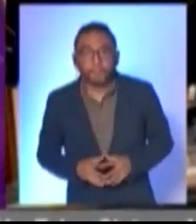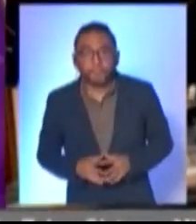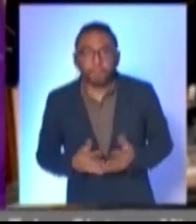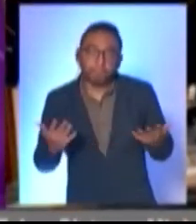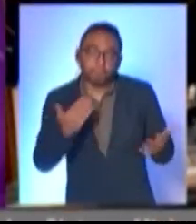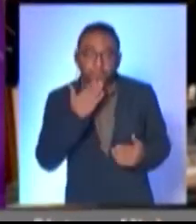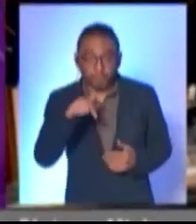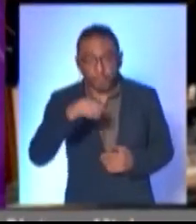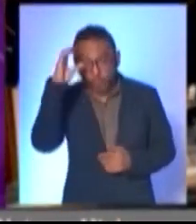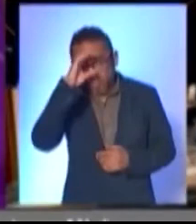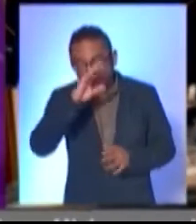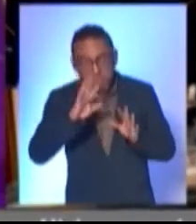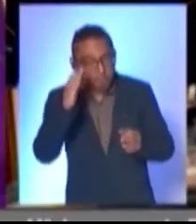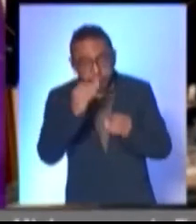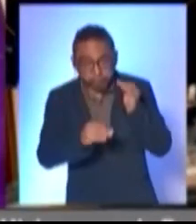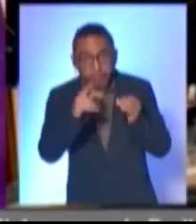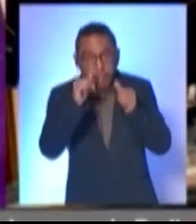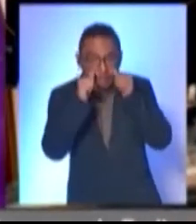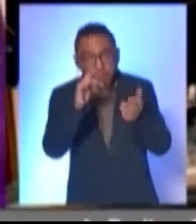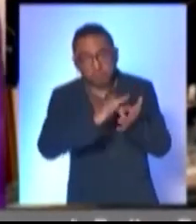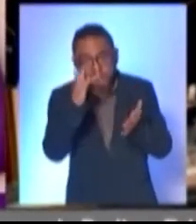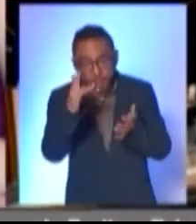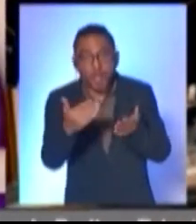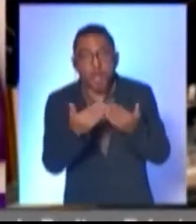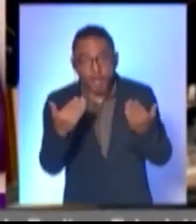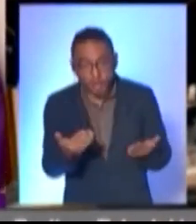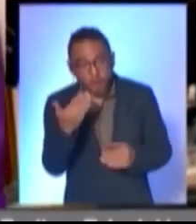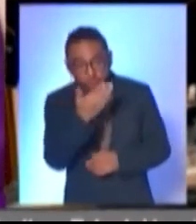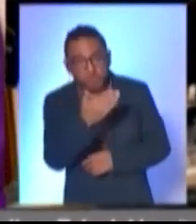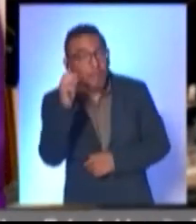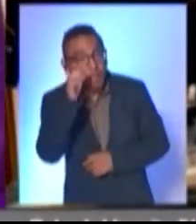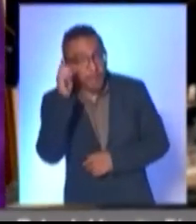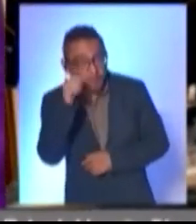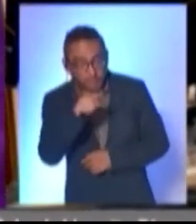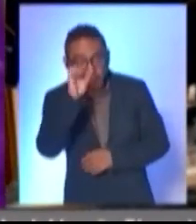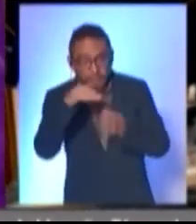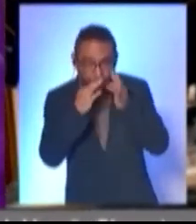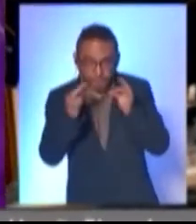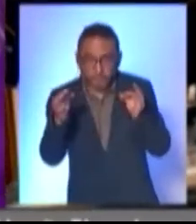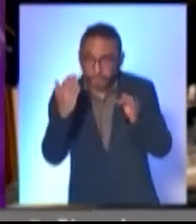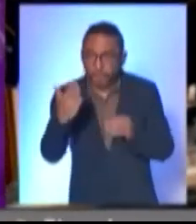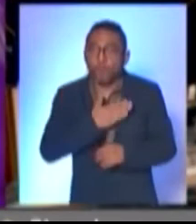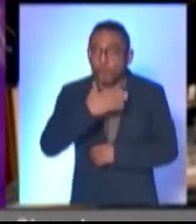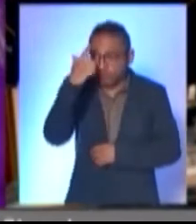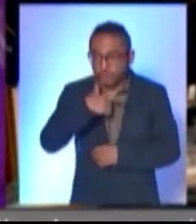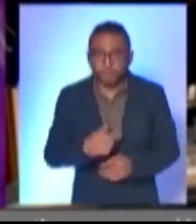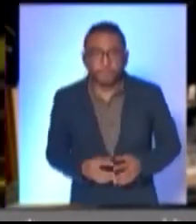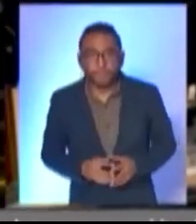Bien, esto es La Cultura, agradezco su atención y ahora los dejo con Erich Serpa en SM Noticias. Muy buenas